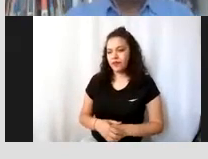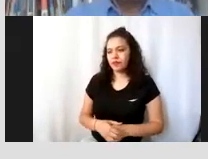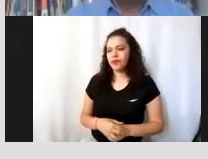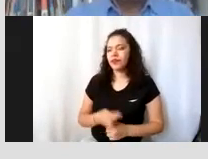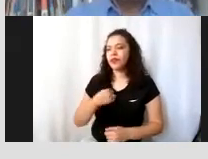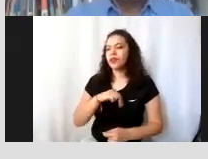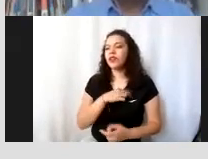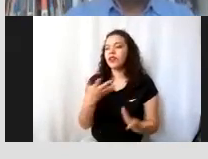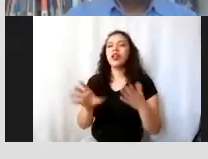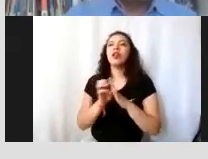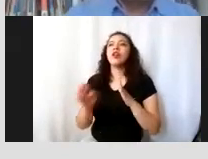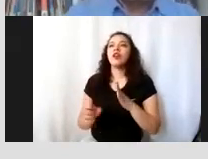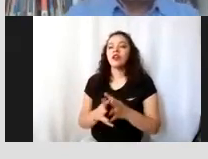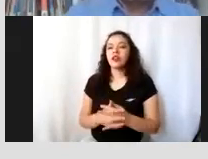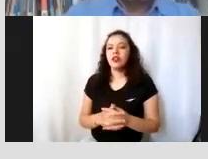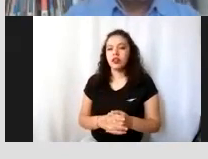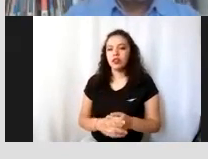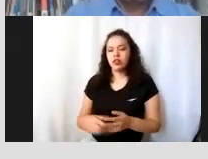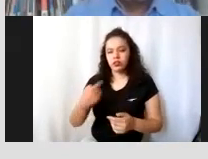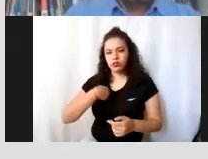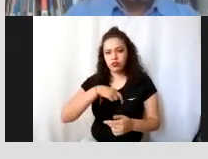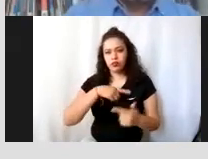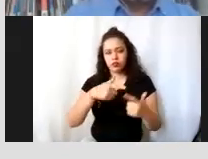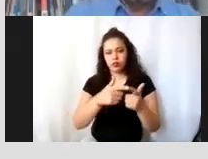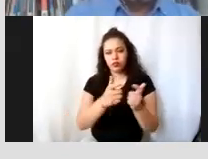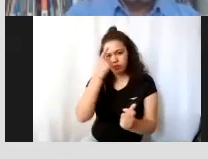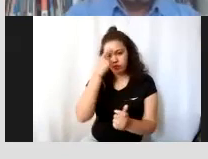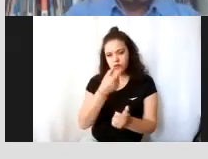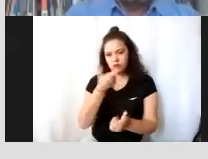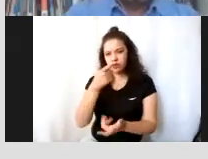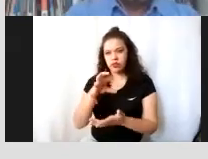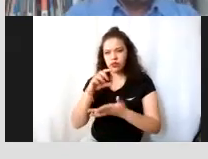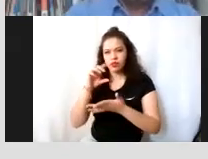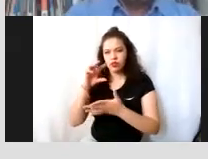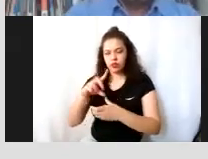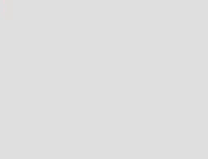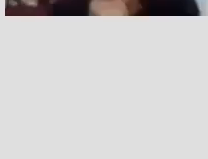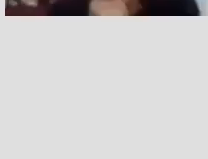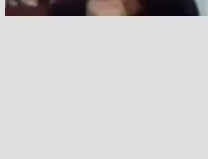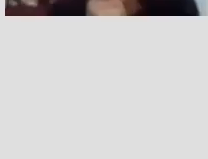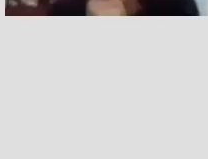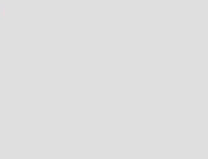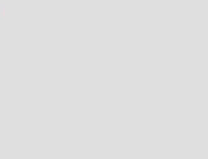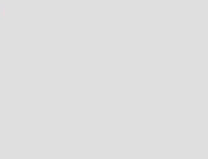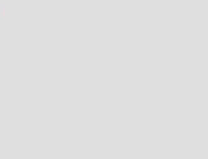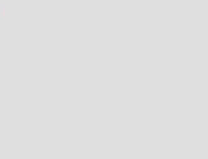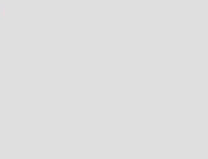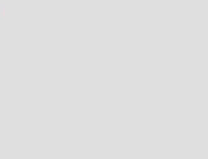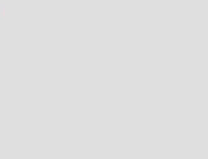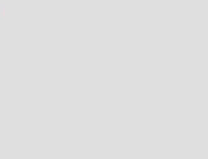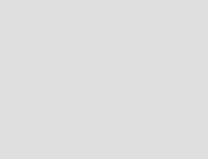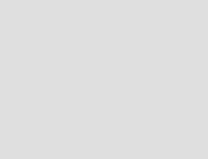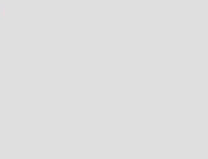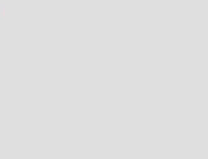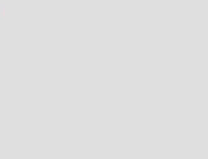Nosotros somos, entramos en el rubro de donantes y prendarias, entonces en los formatos donde recabamos